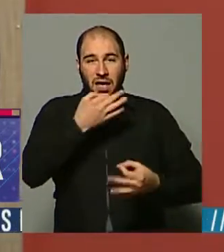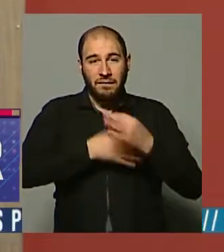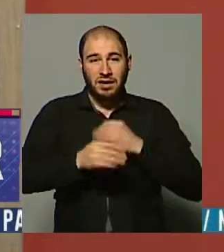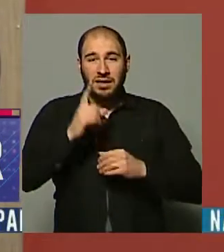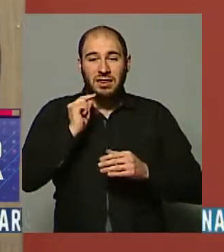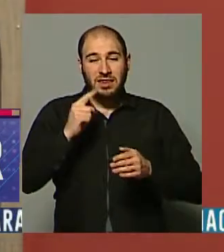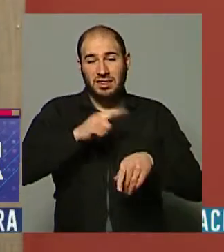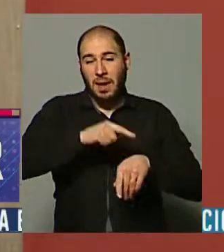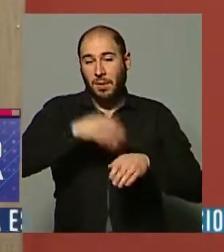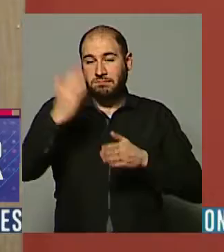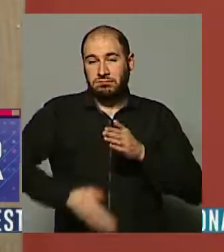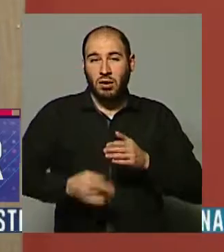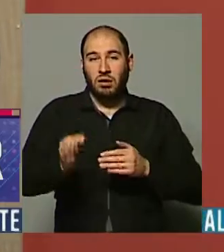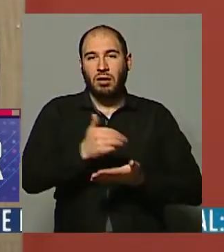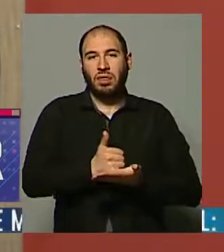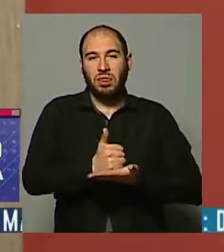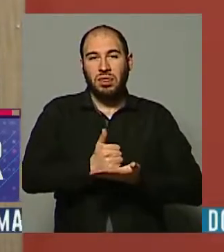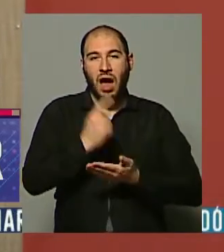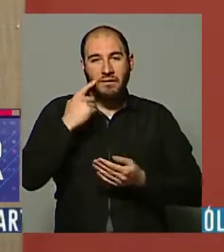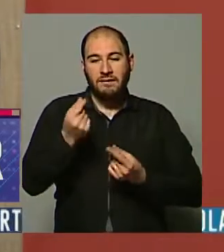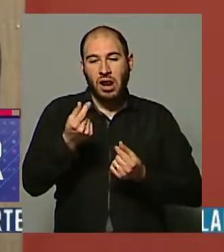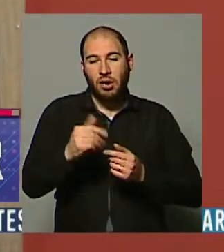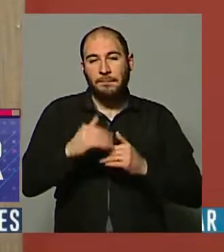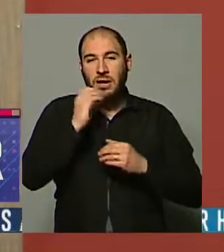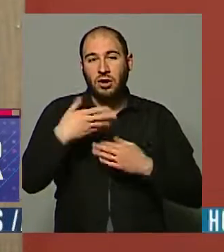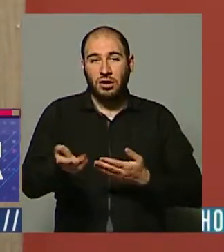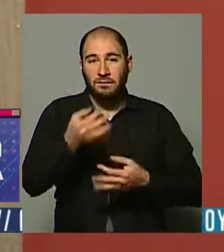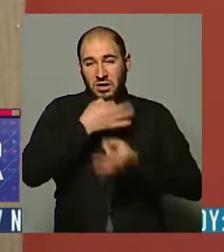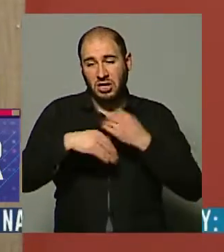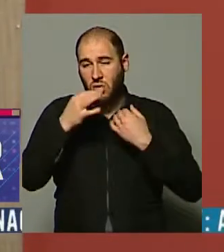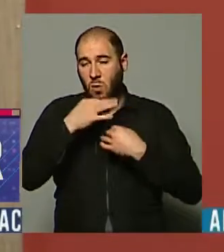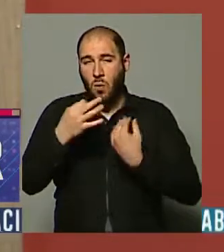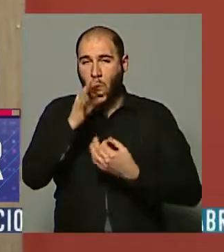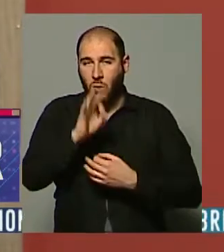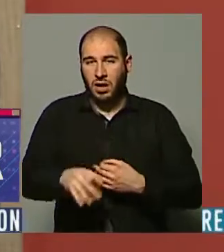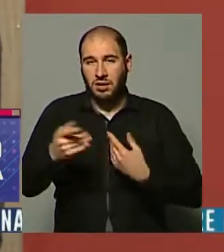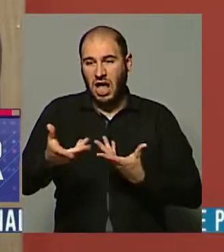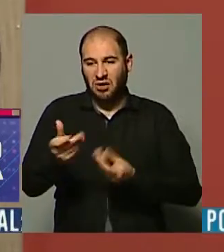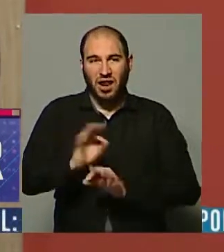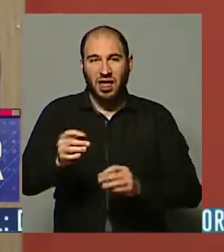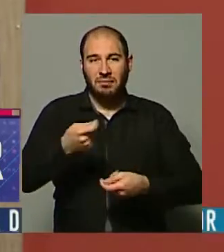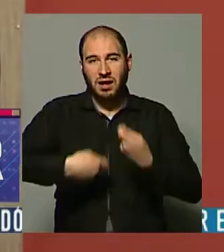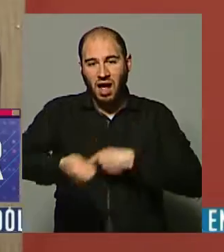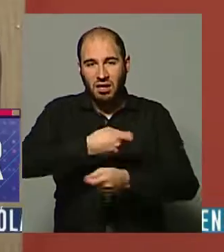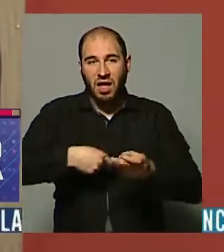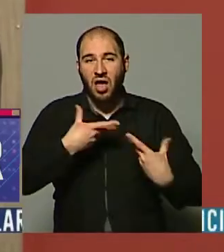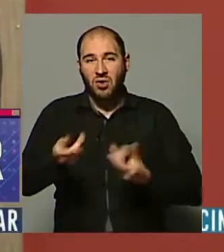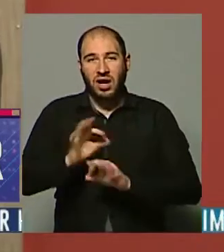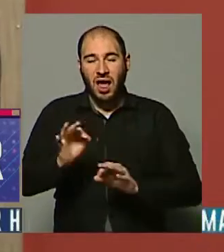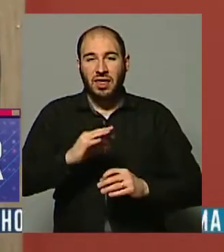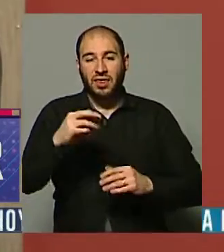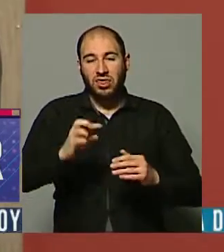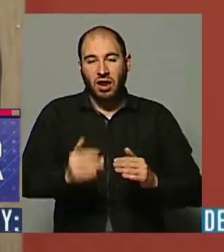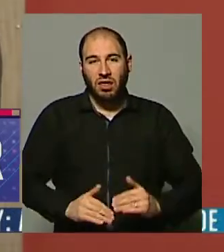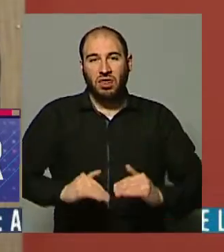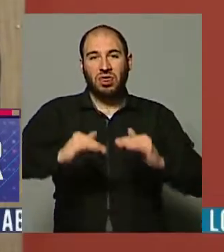con un plazo. Si no siempre están esperando mejor cotización, nunca liquidan y evidentemente no ayudan al mercado cambiario a contener la